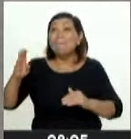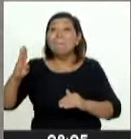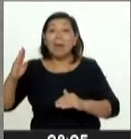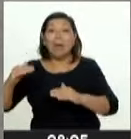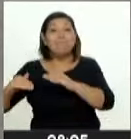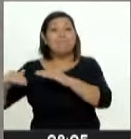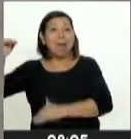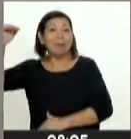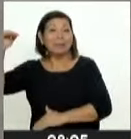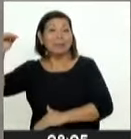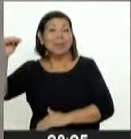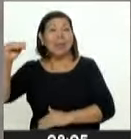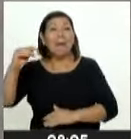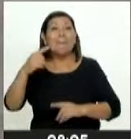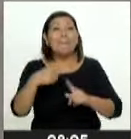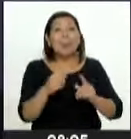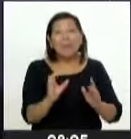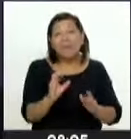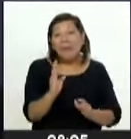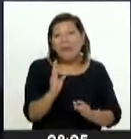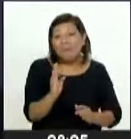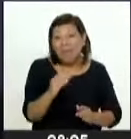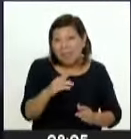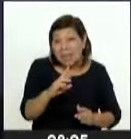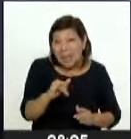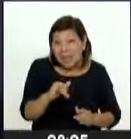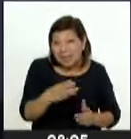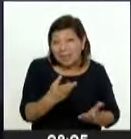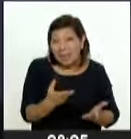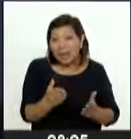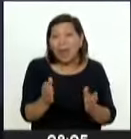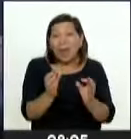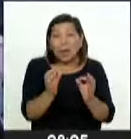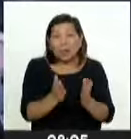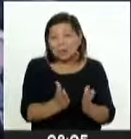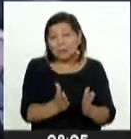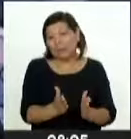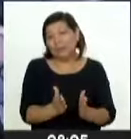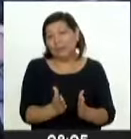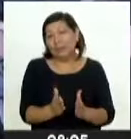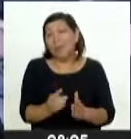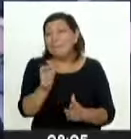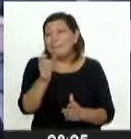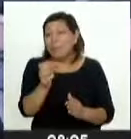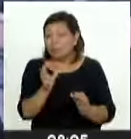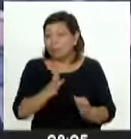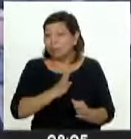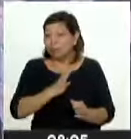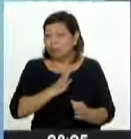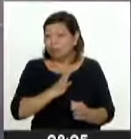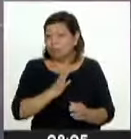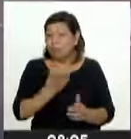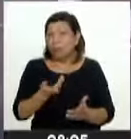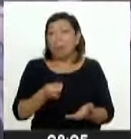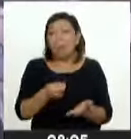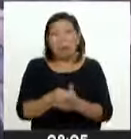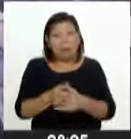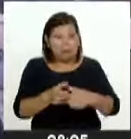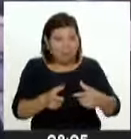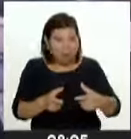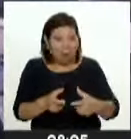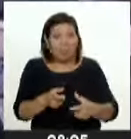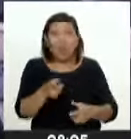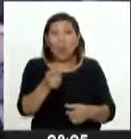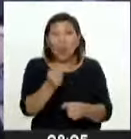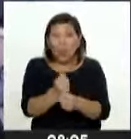los bancos grandes, las entidades financieras grandes, suelen atender a formales, ¿no? A personas formales, personas que tienen boletas de pago, recibos